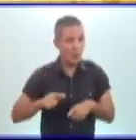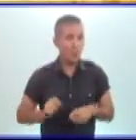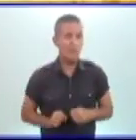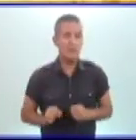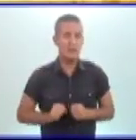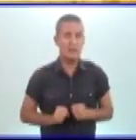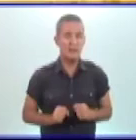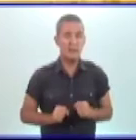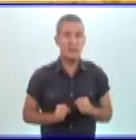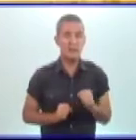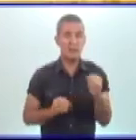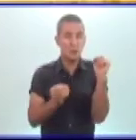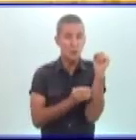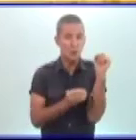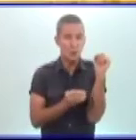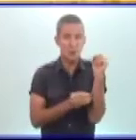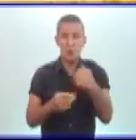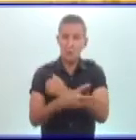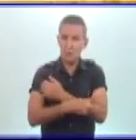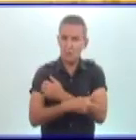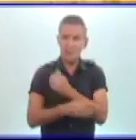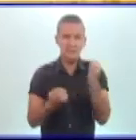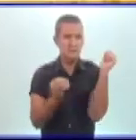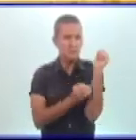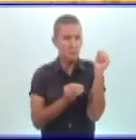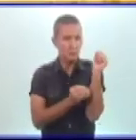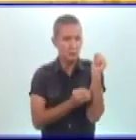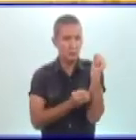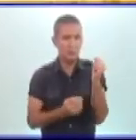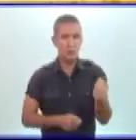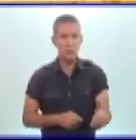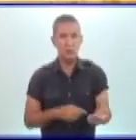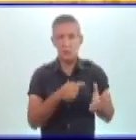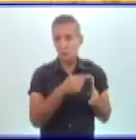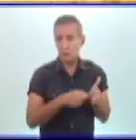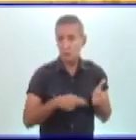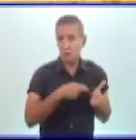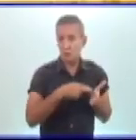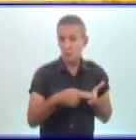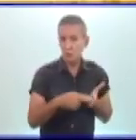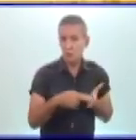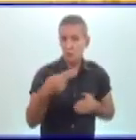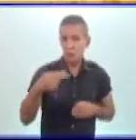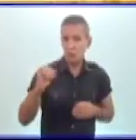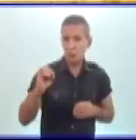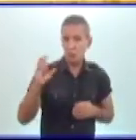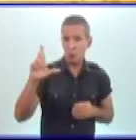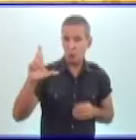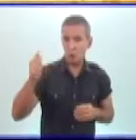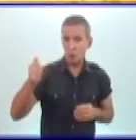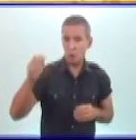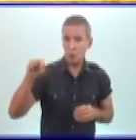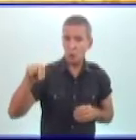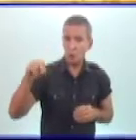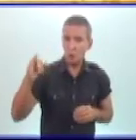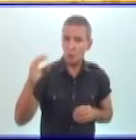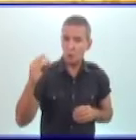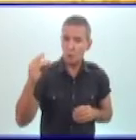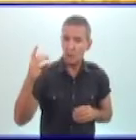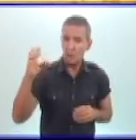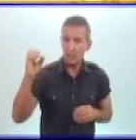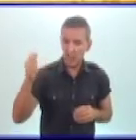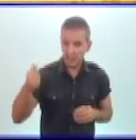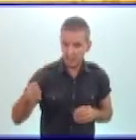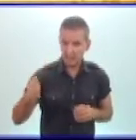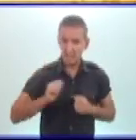Inglaterra, Francia y Holanda pudieron disfrutar de las riquezas españolas, digamos, con el corso y la piratería. ¿Recuerdas en quinto grado